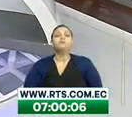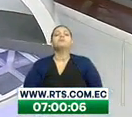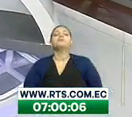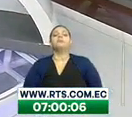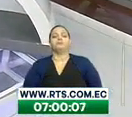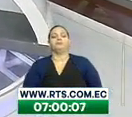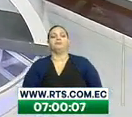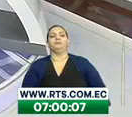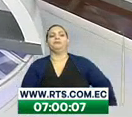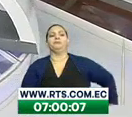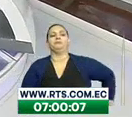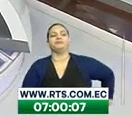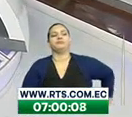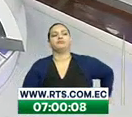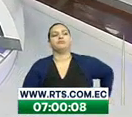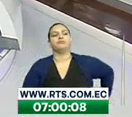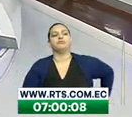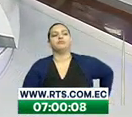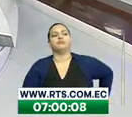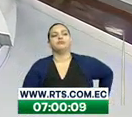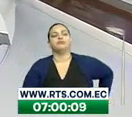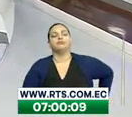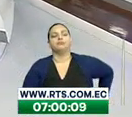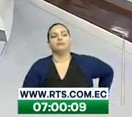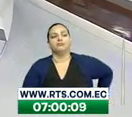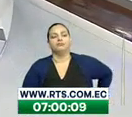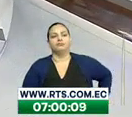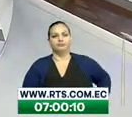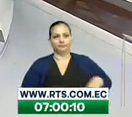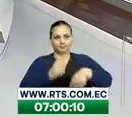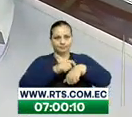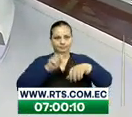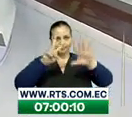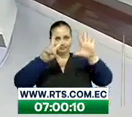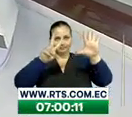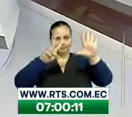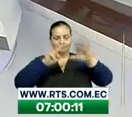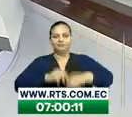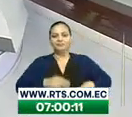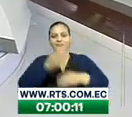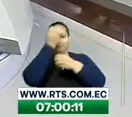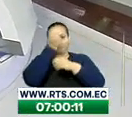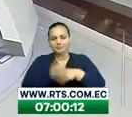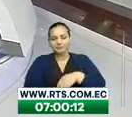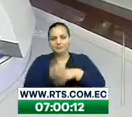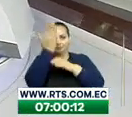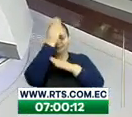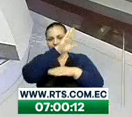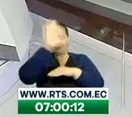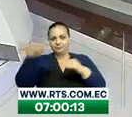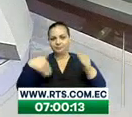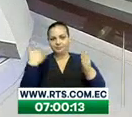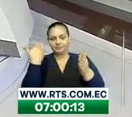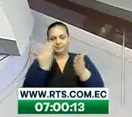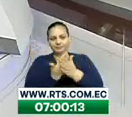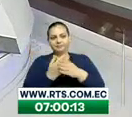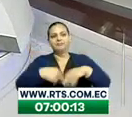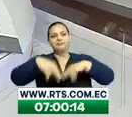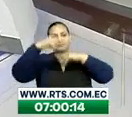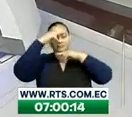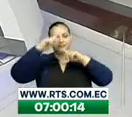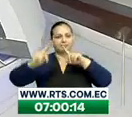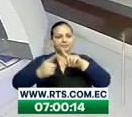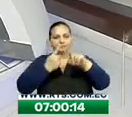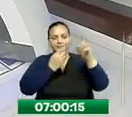mañana, 7 en punto de la mañana, amables televidentes de todo el Ecuador, reciban el buenos días de quienes hacemos la noticia primera